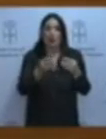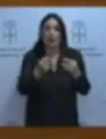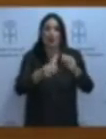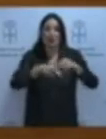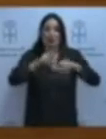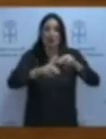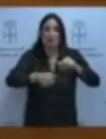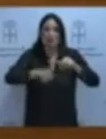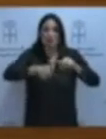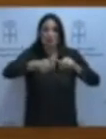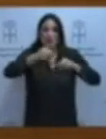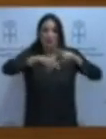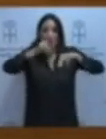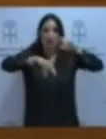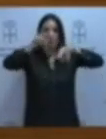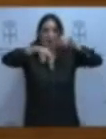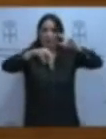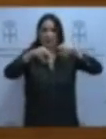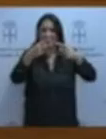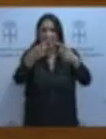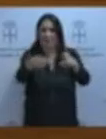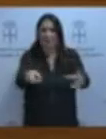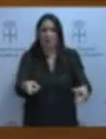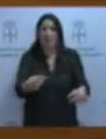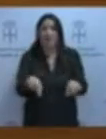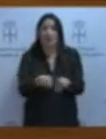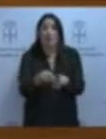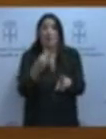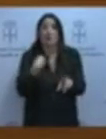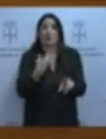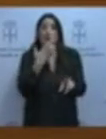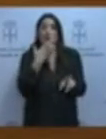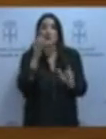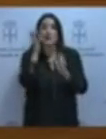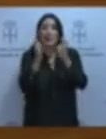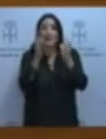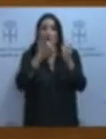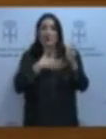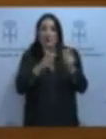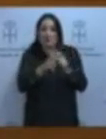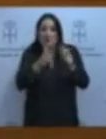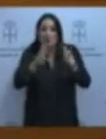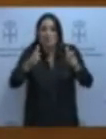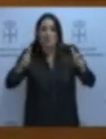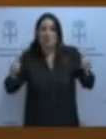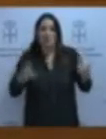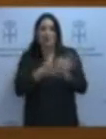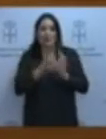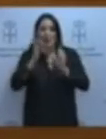más hormigón. Igual que cuando tratamos de recuperar una especie, no se trata de meter más y más bichos en un